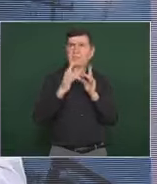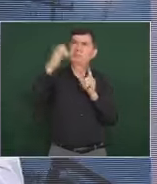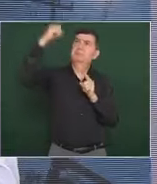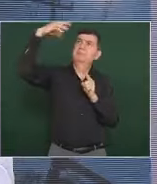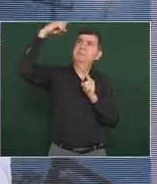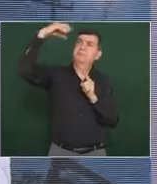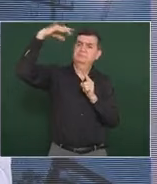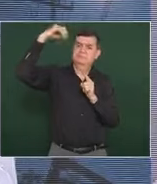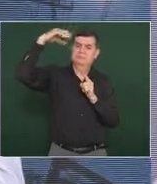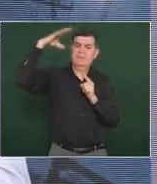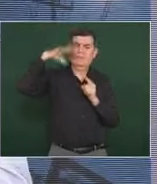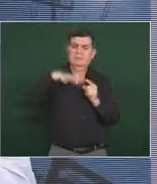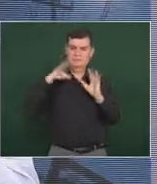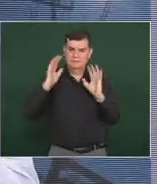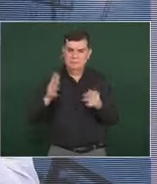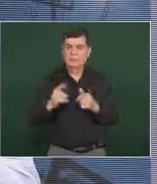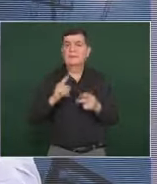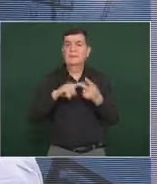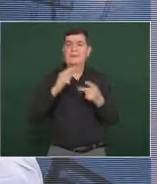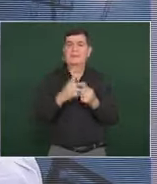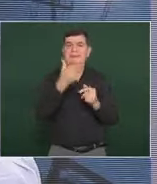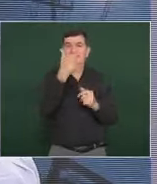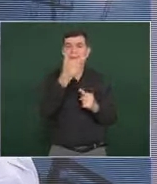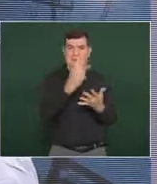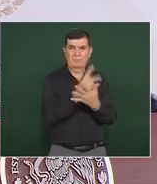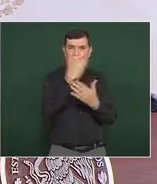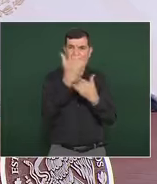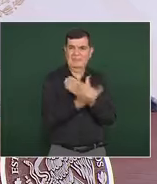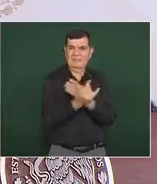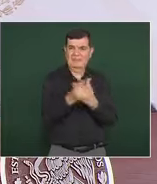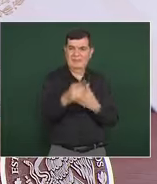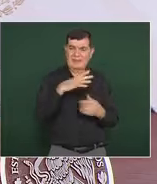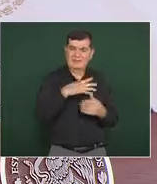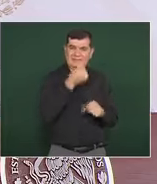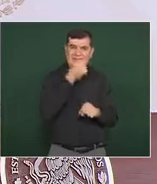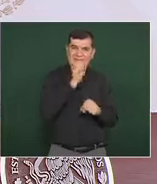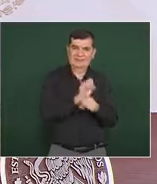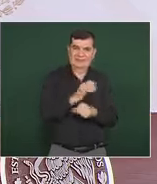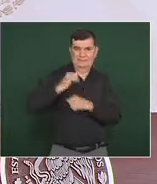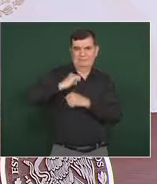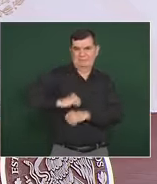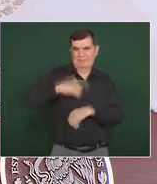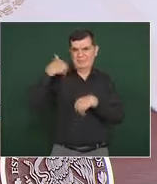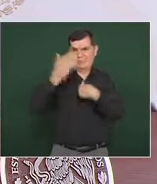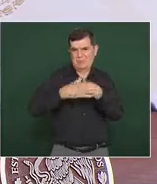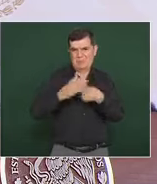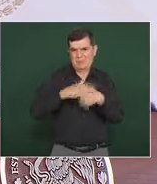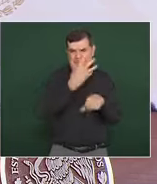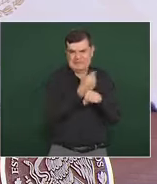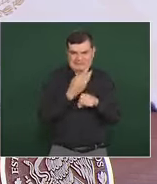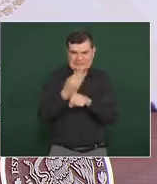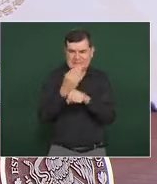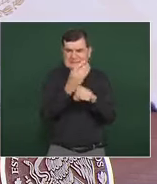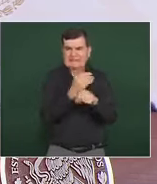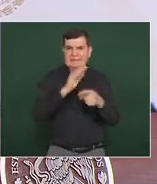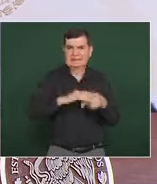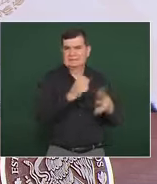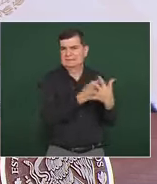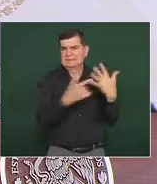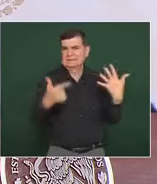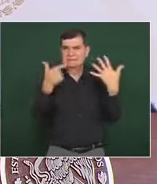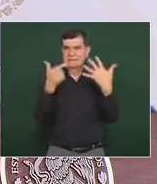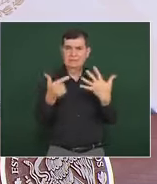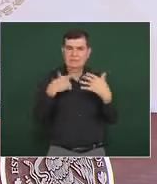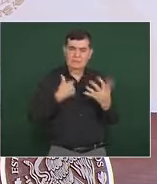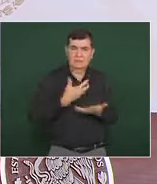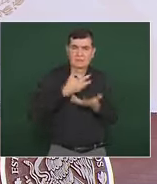satelital. Respecto a los 7 proyectos que tiene la Secretaría a su cargo para la reconstrucción, que son 7, con